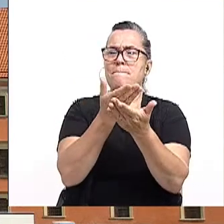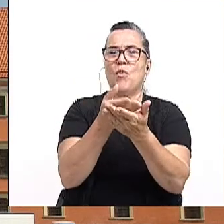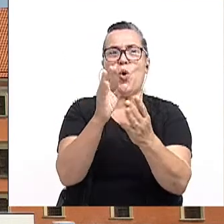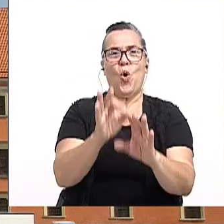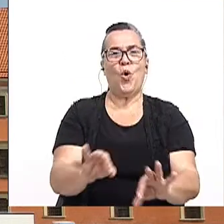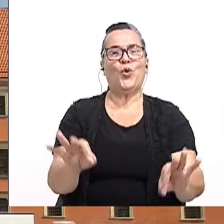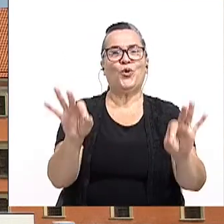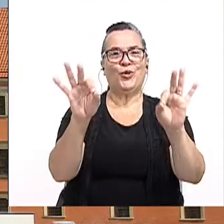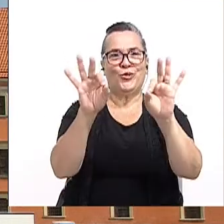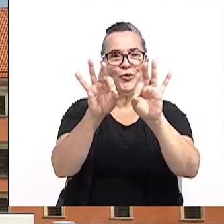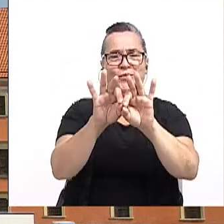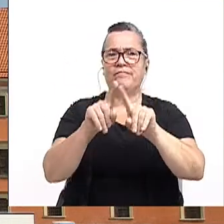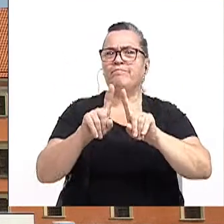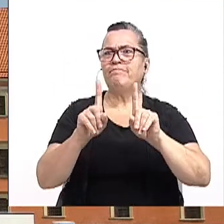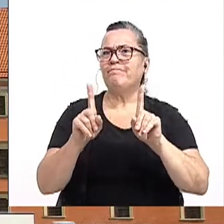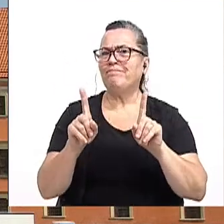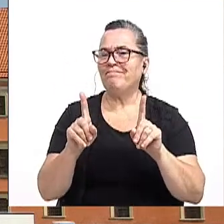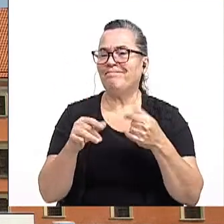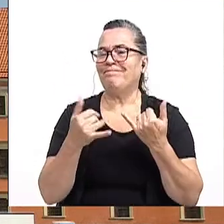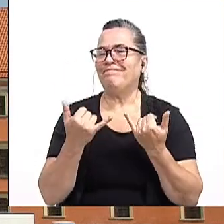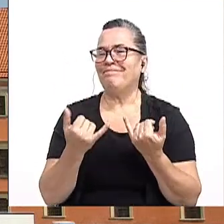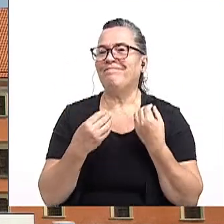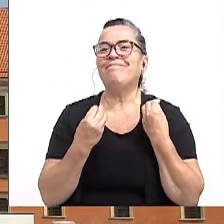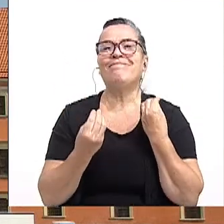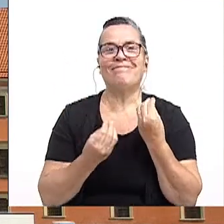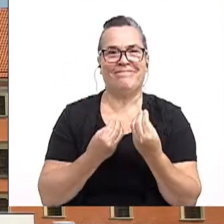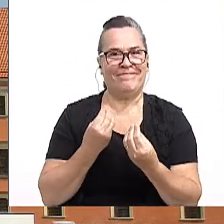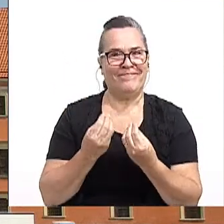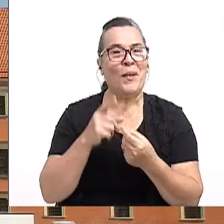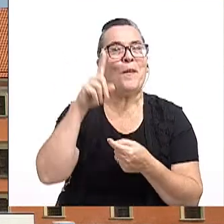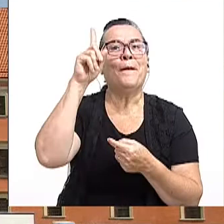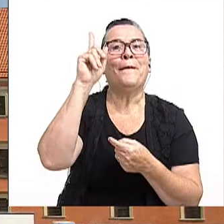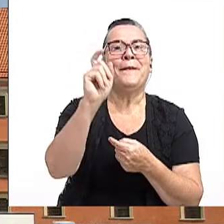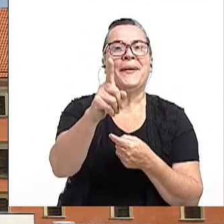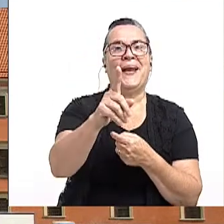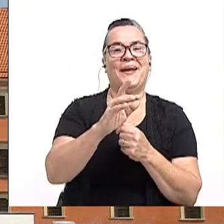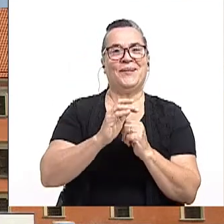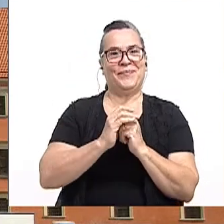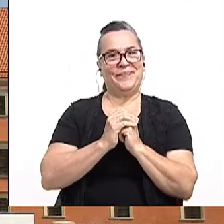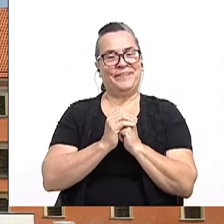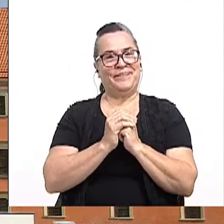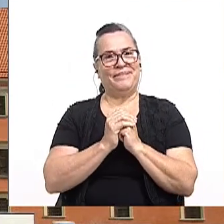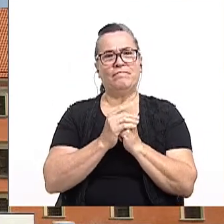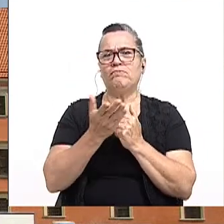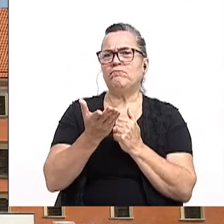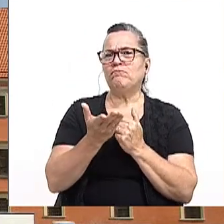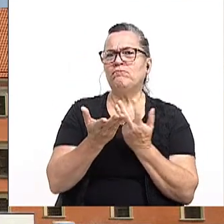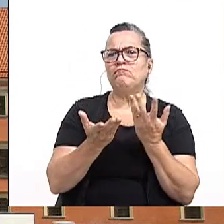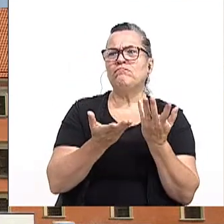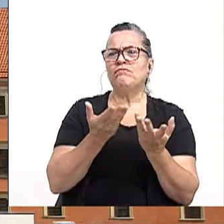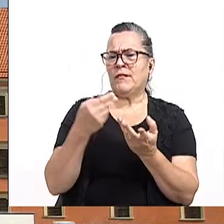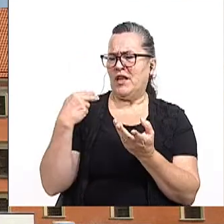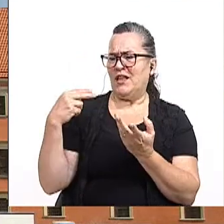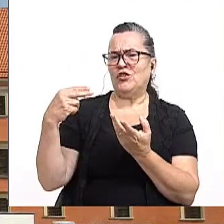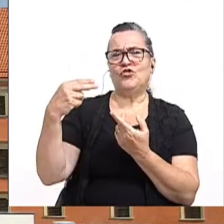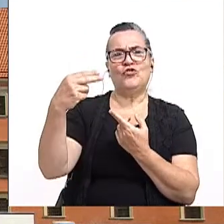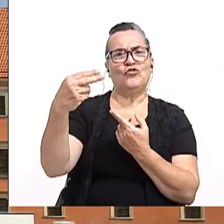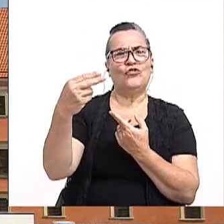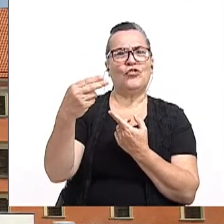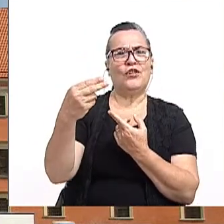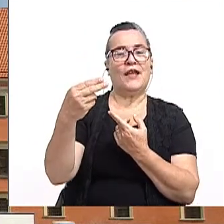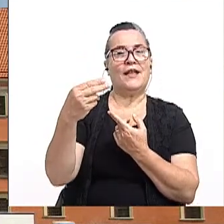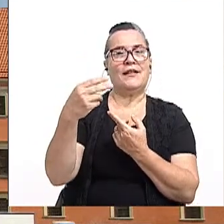importante. Pero ahora quiero preguntarles, ¿qué saben de la historia de